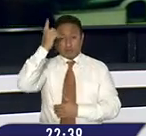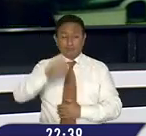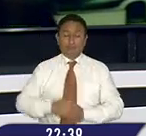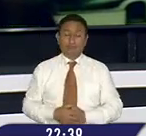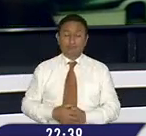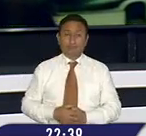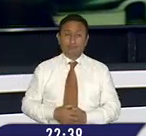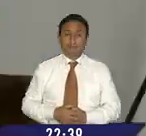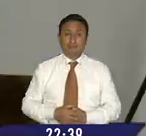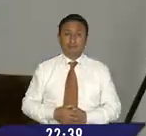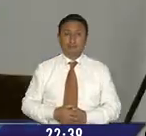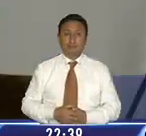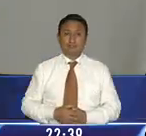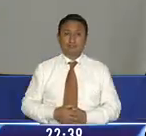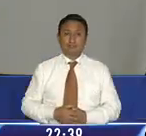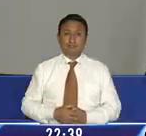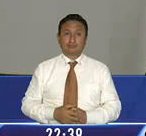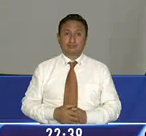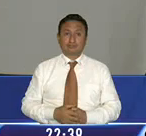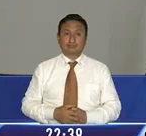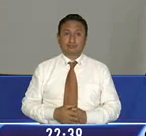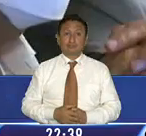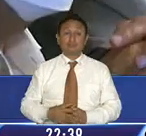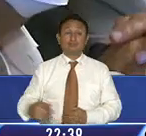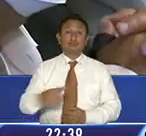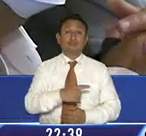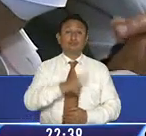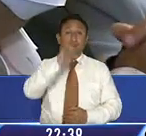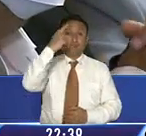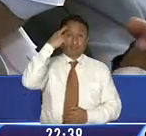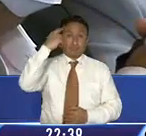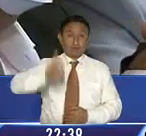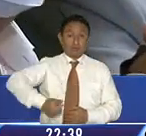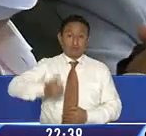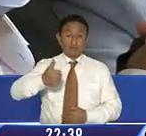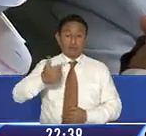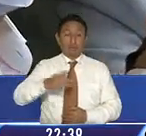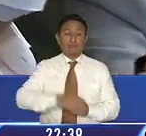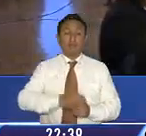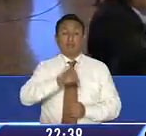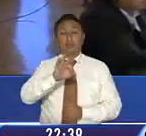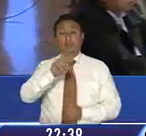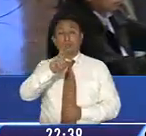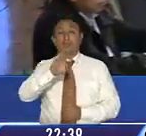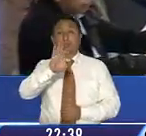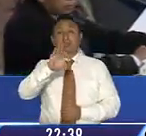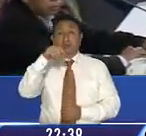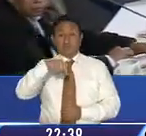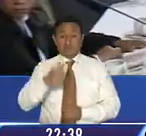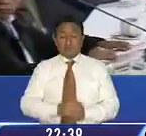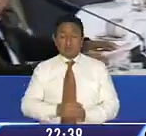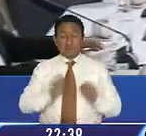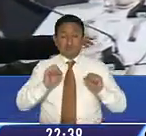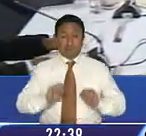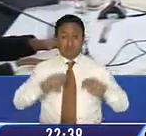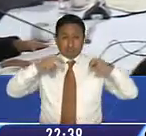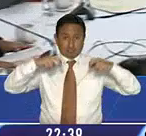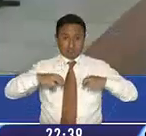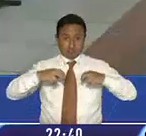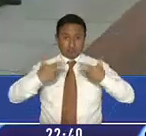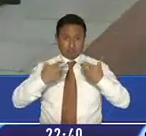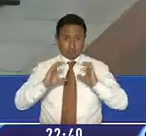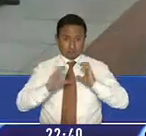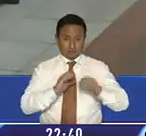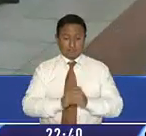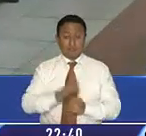entidad. A casi un mes que el Ejecutivo y el Frente Unitario de Trabajadores FUT literalmente fumaron la pipa de la paz,